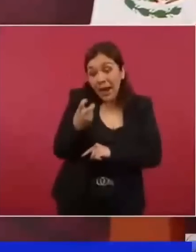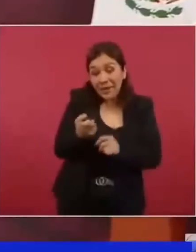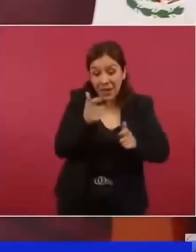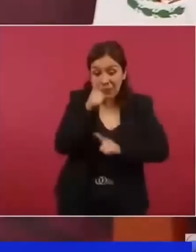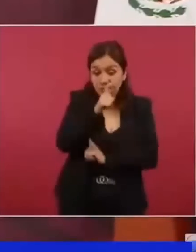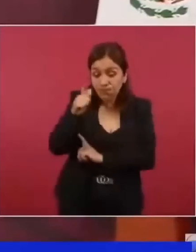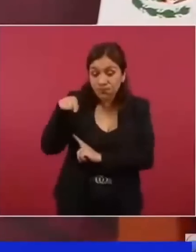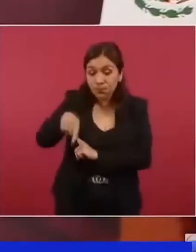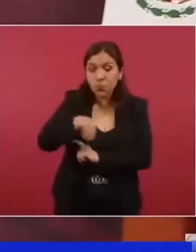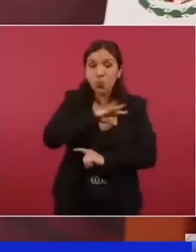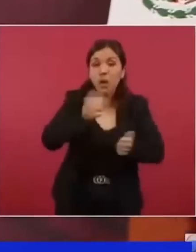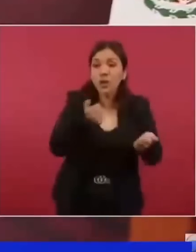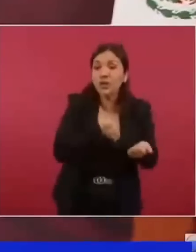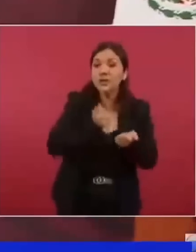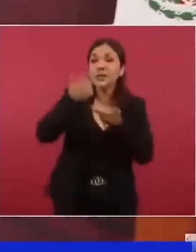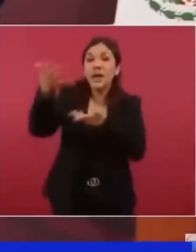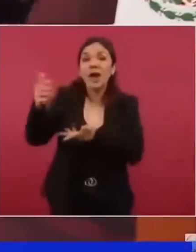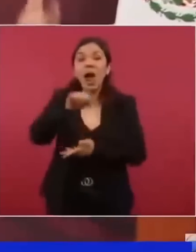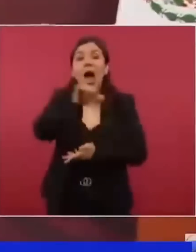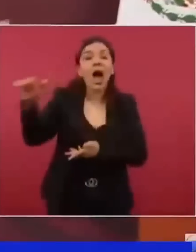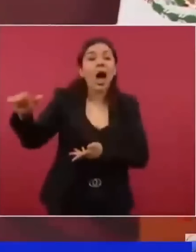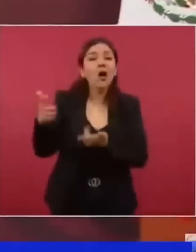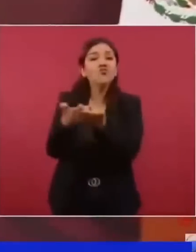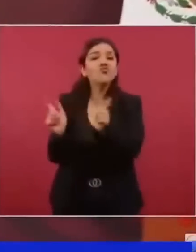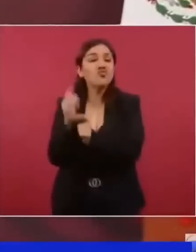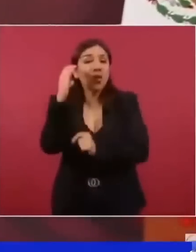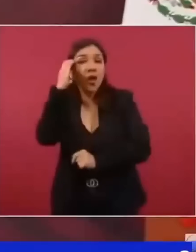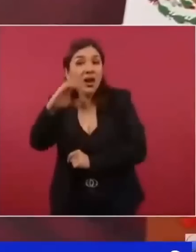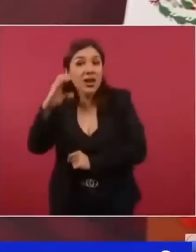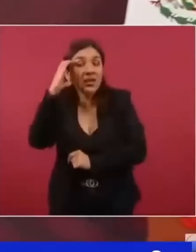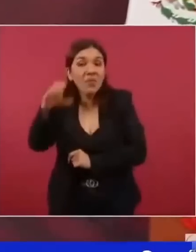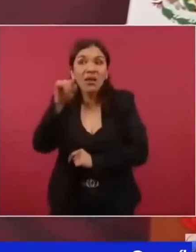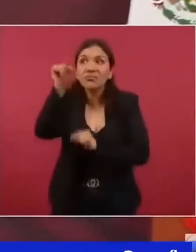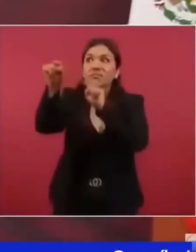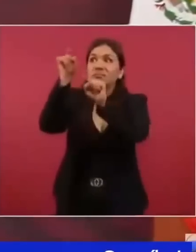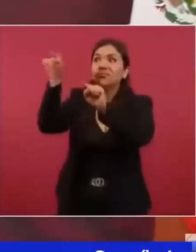lleguen a los delincuentes,